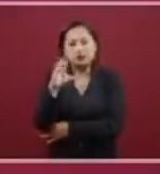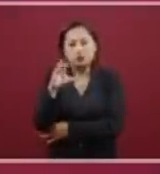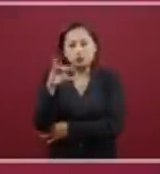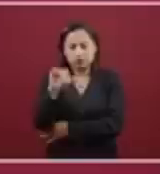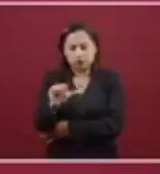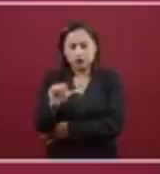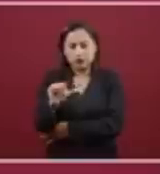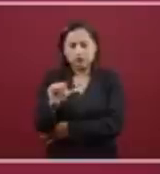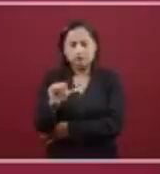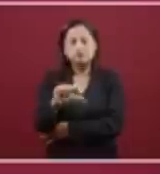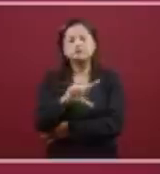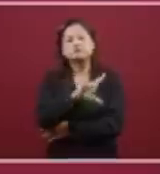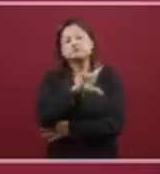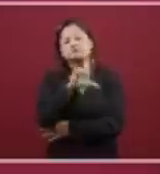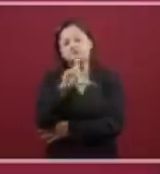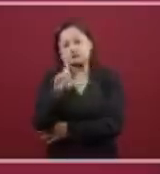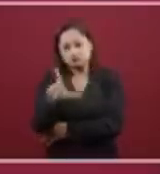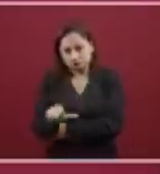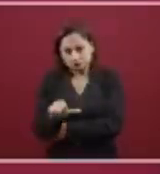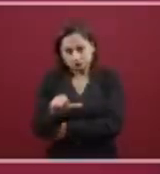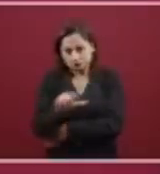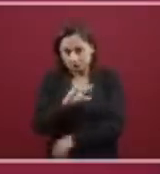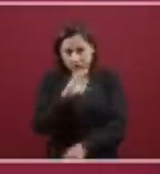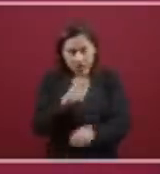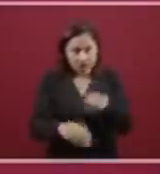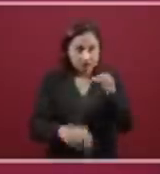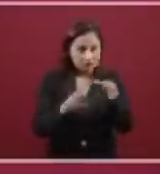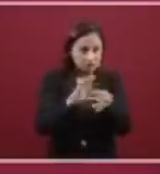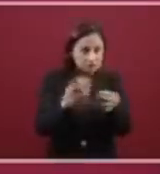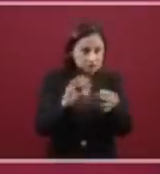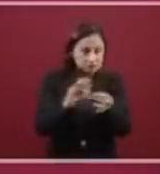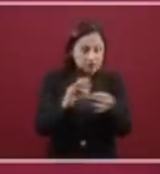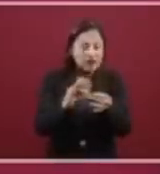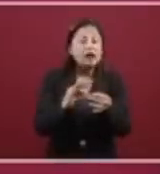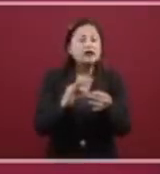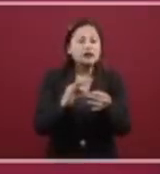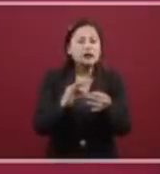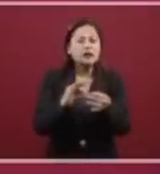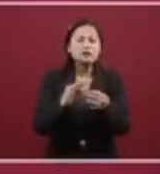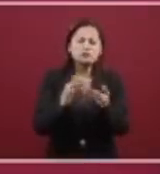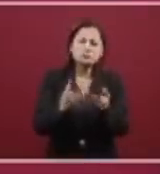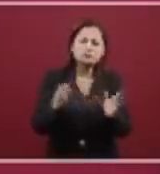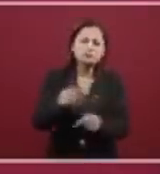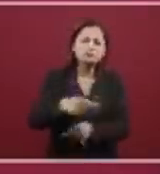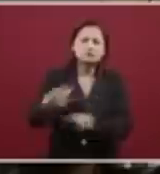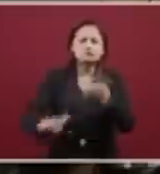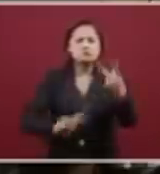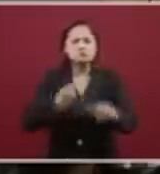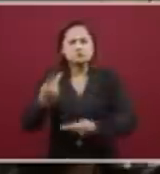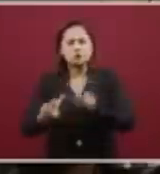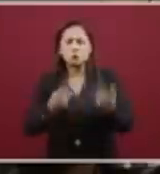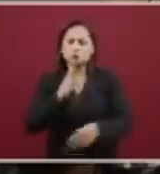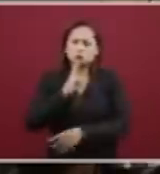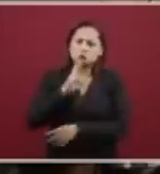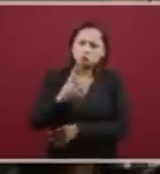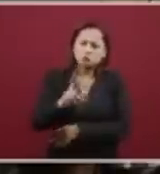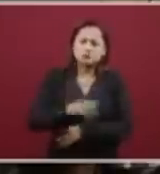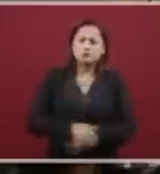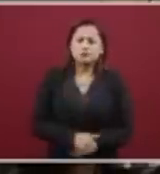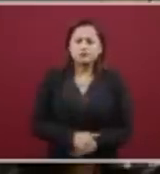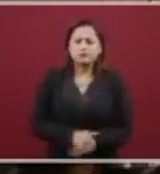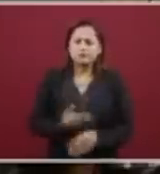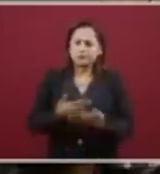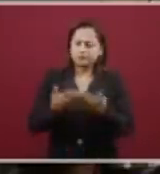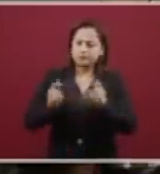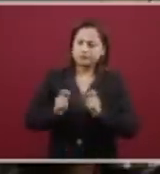abrimos la ronda de preguntas y respuestas vamos entonces la palabra al